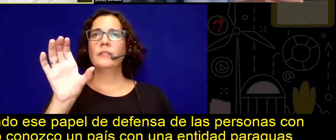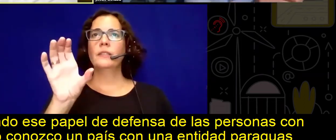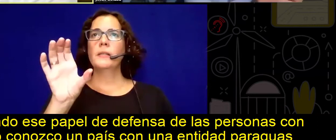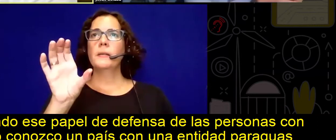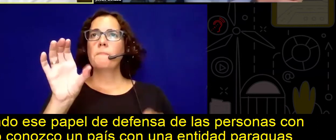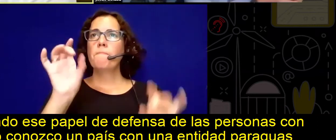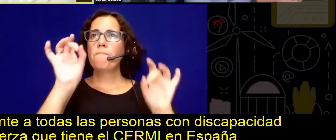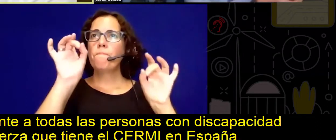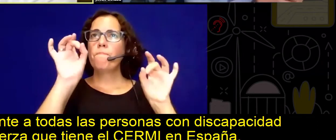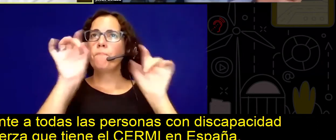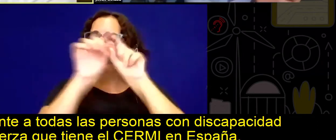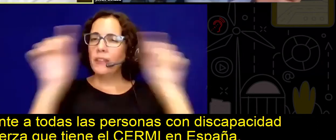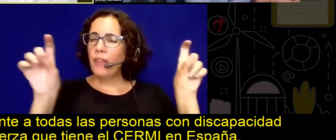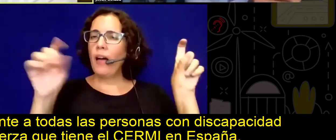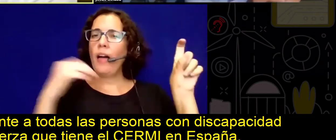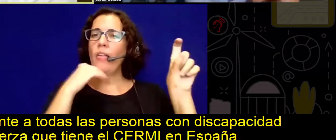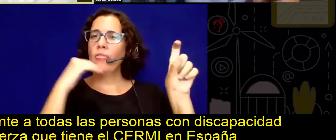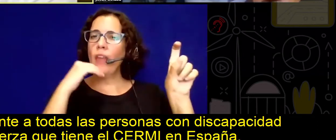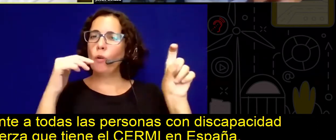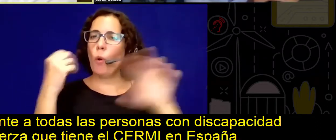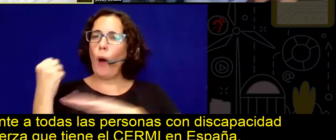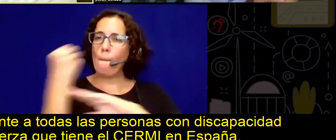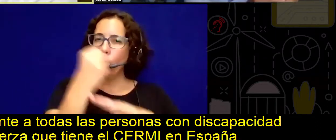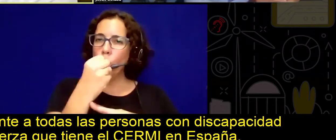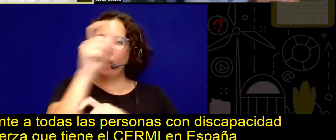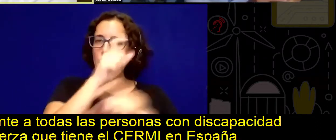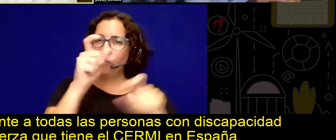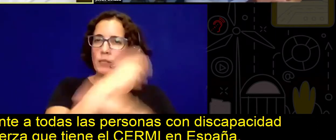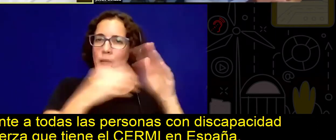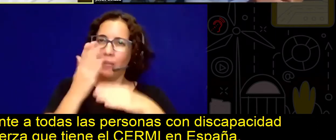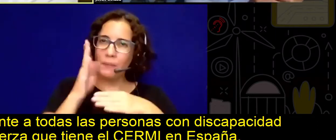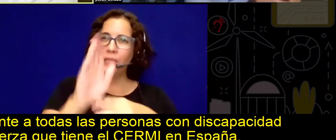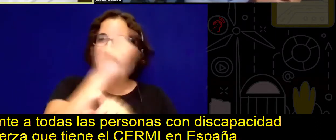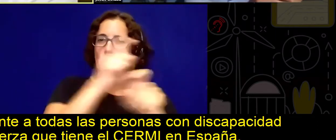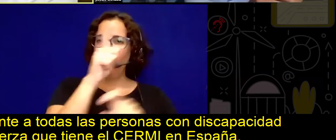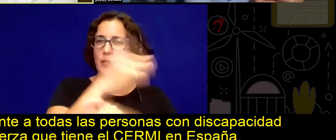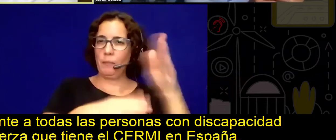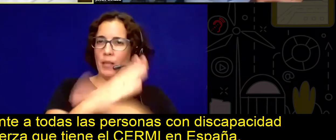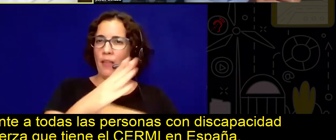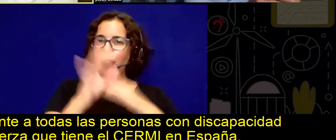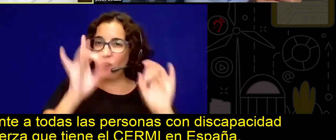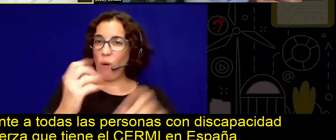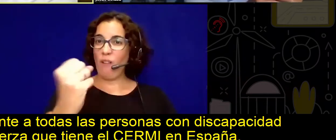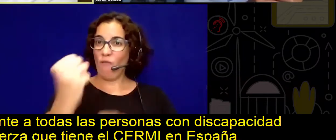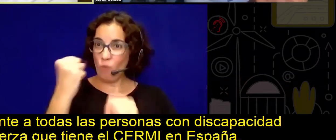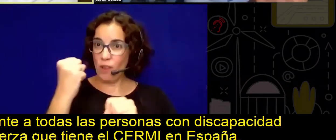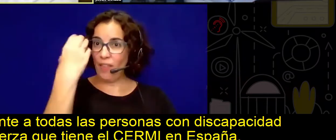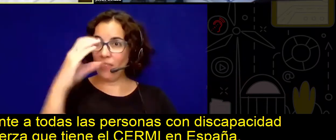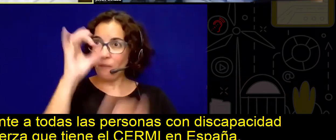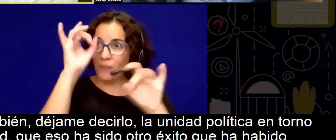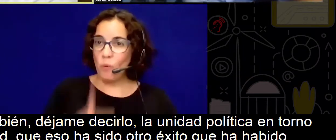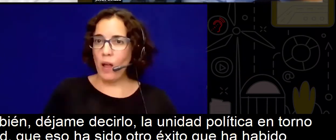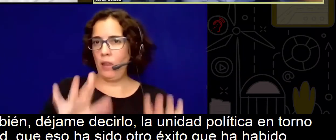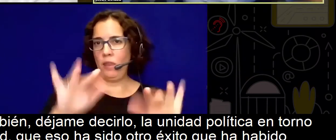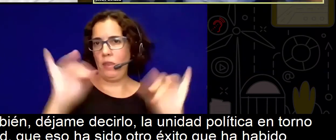una entidad paraguas que represente a todas las personas con discapacidad con la fuerza que tiene el CERMI en España, ¿no? Con